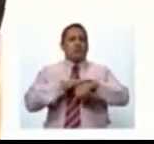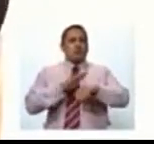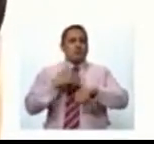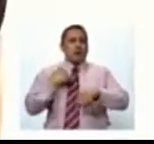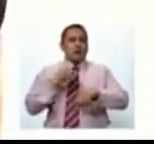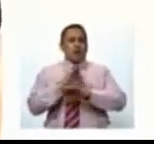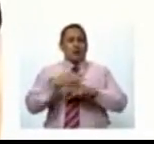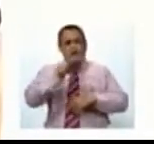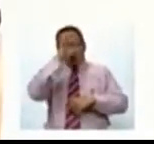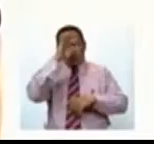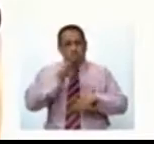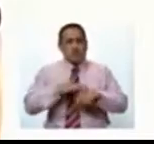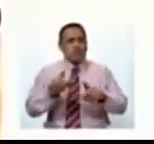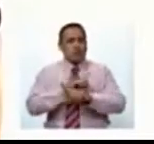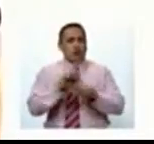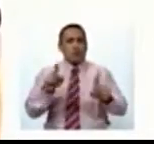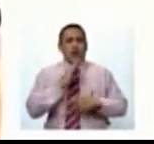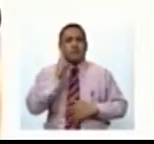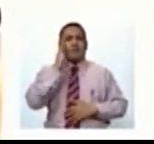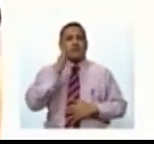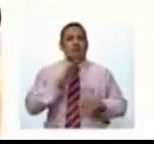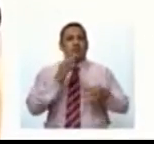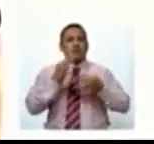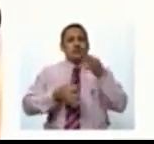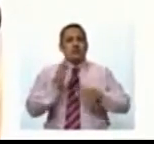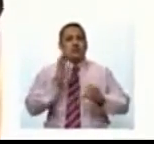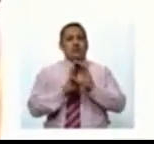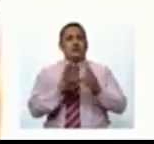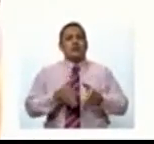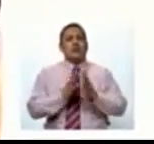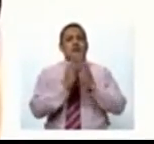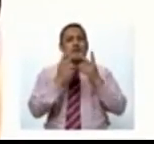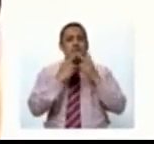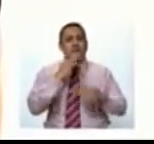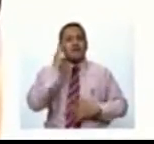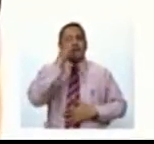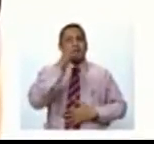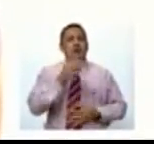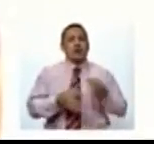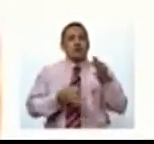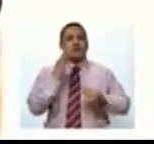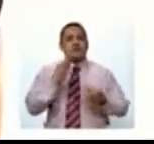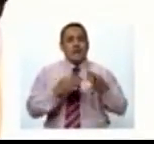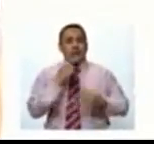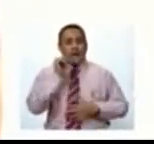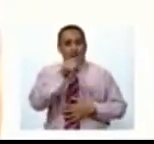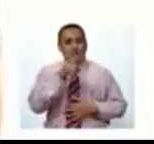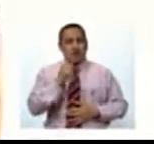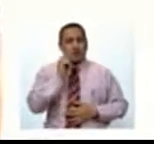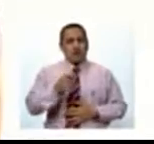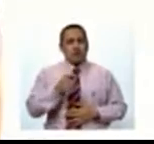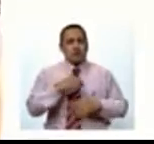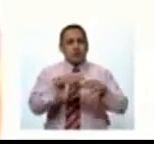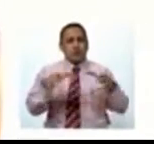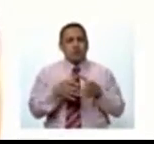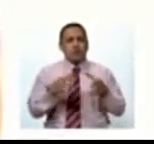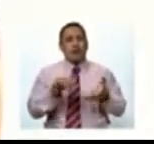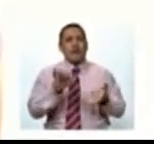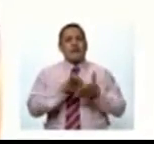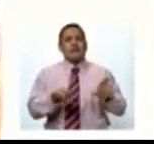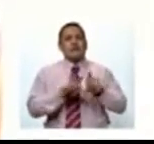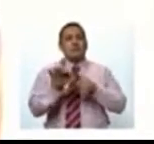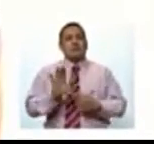o inocente, porque esa no es la atribución de la justicia constitucional, sino que le obliguen al Poder Judicial, a ese juez o a esa sala, a